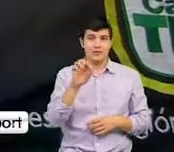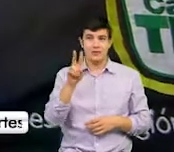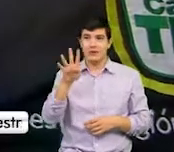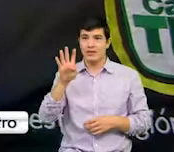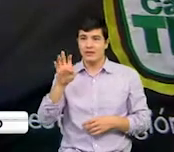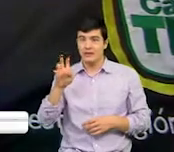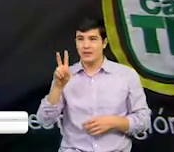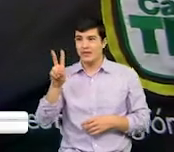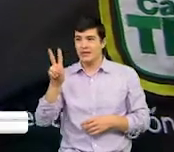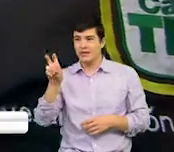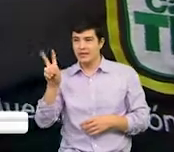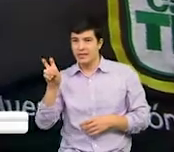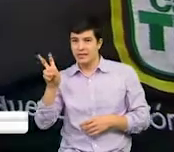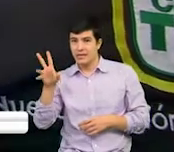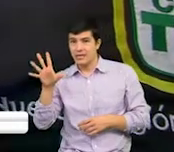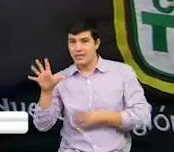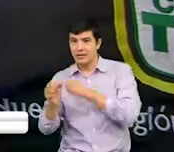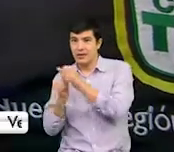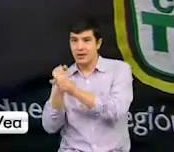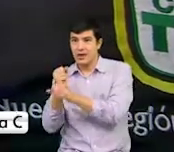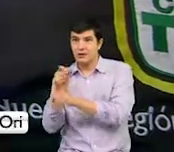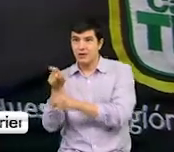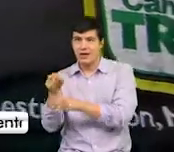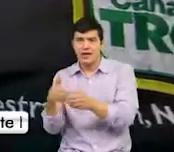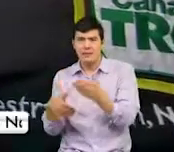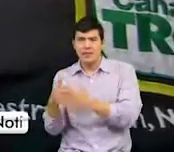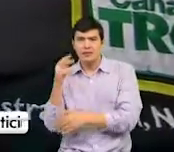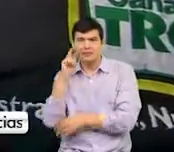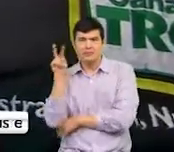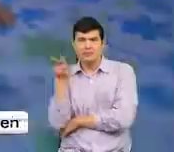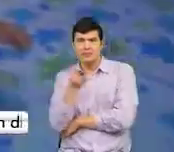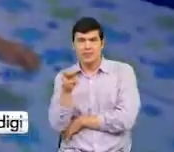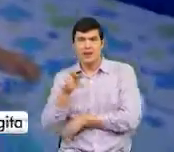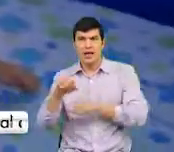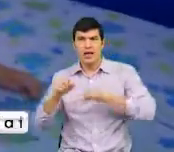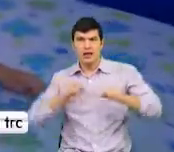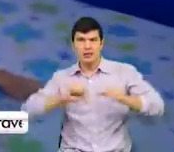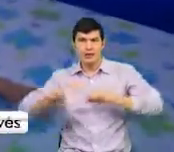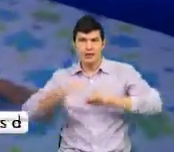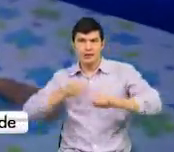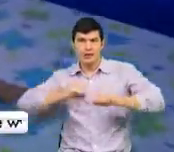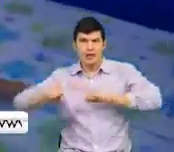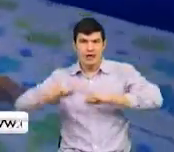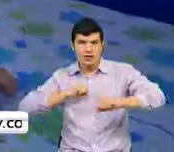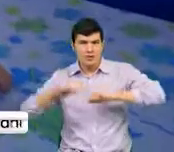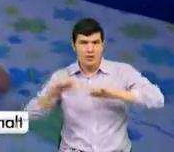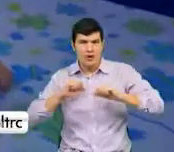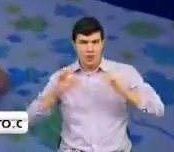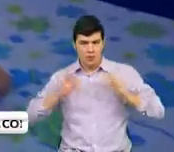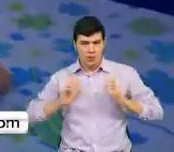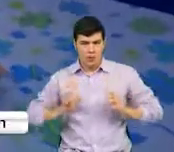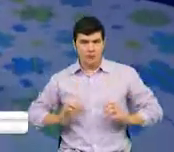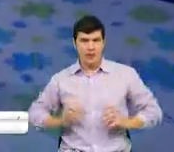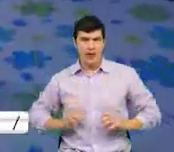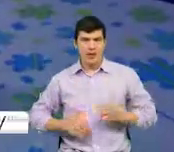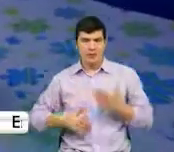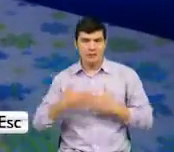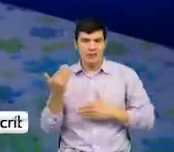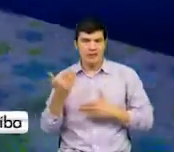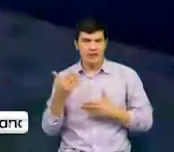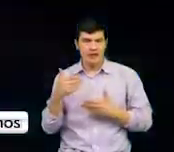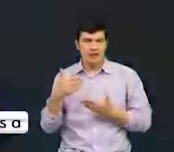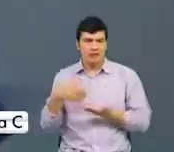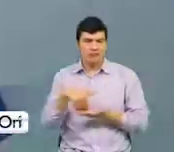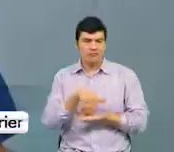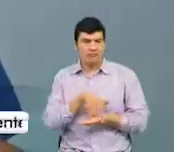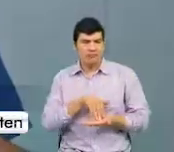27 y 25 años, empezaron a percibir cómo el movimiento de sus cuerpos de repente comenzó a